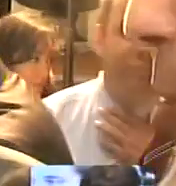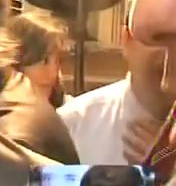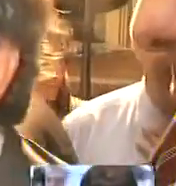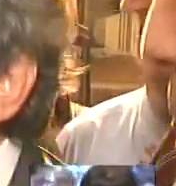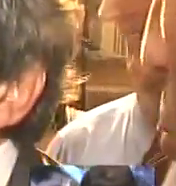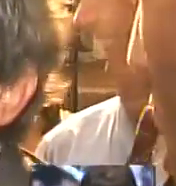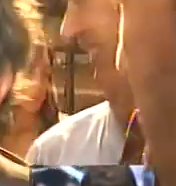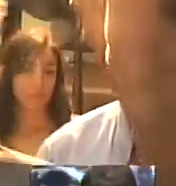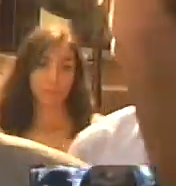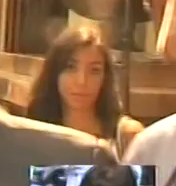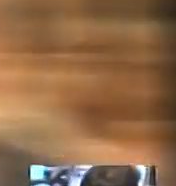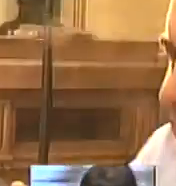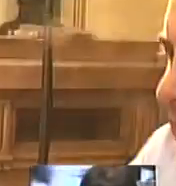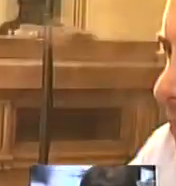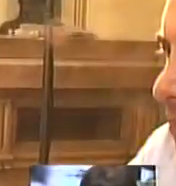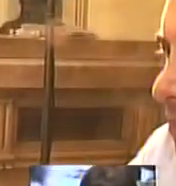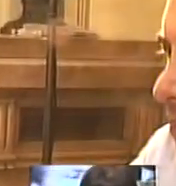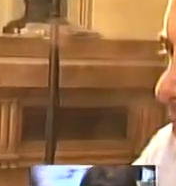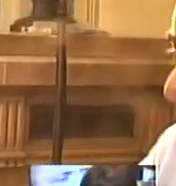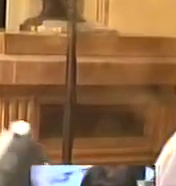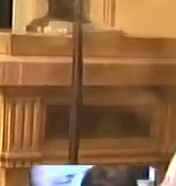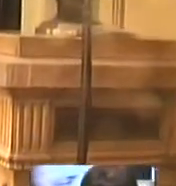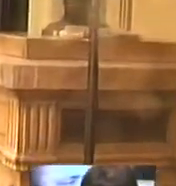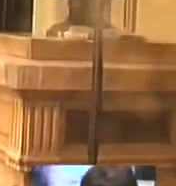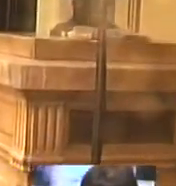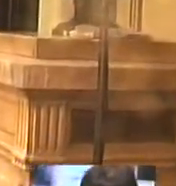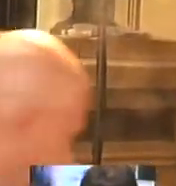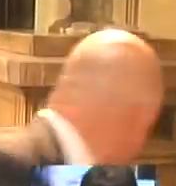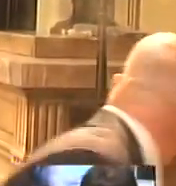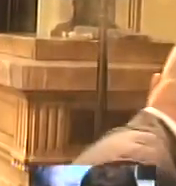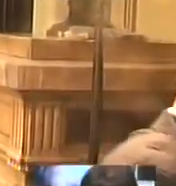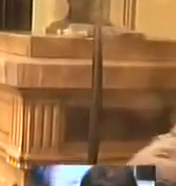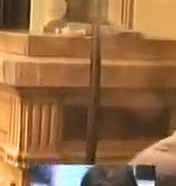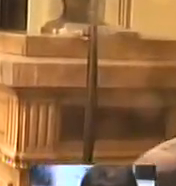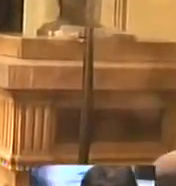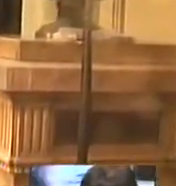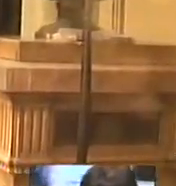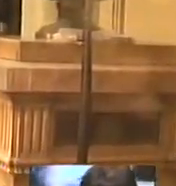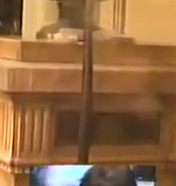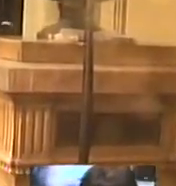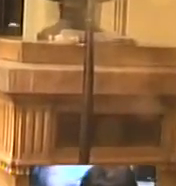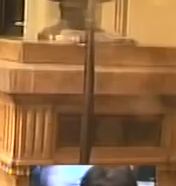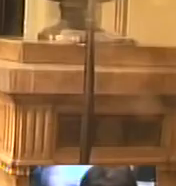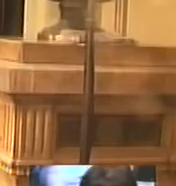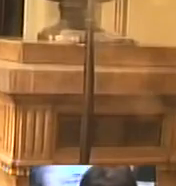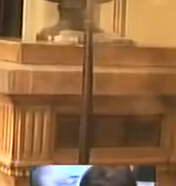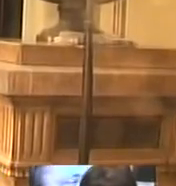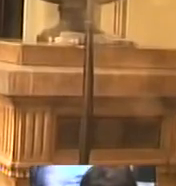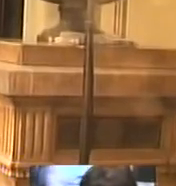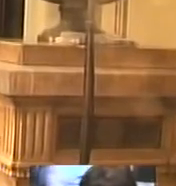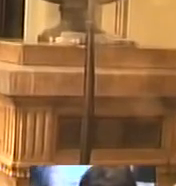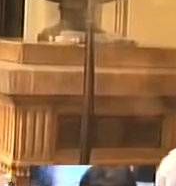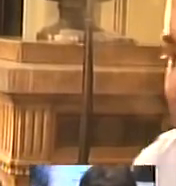¿Qué le pareció el discurso de la presidenta el día de hoy? La verdad, a lo último, muchachos, me levanté, porque no quería convalidar con mi presencia, cuando ya